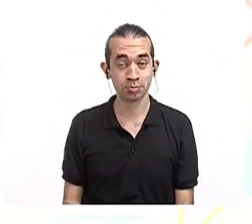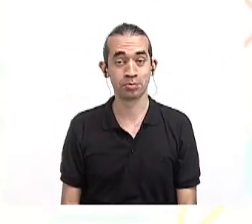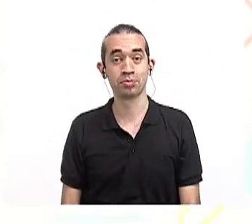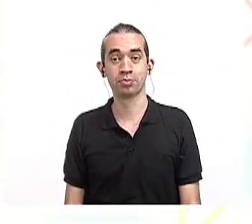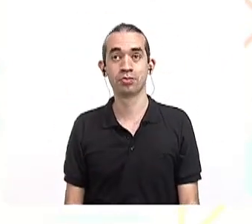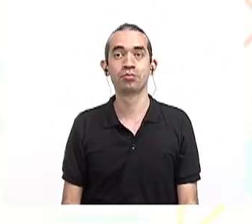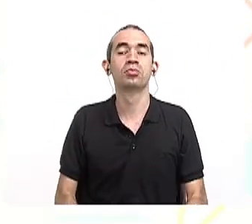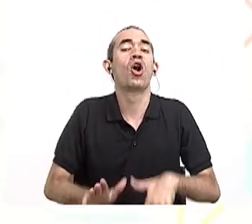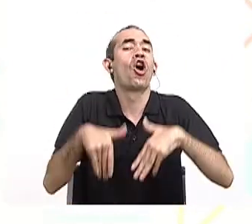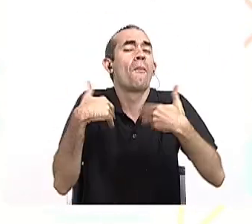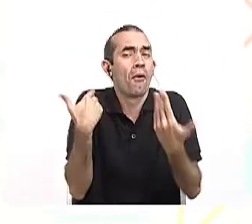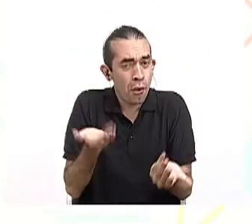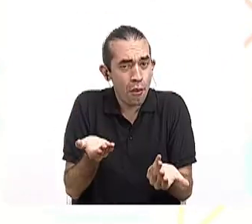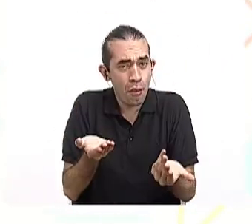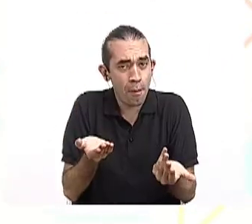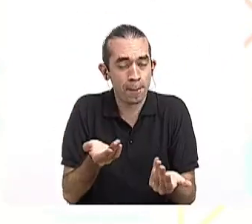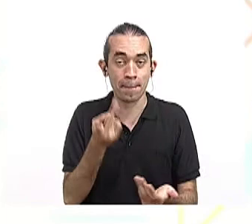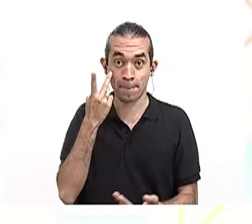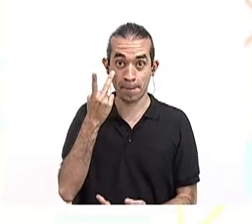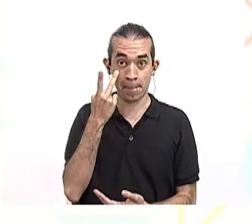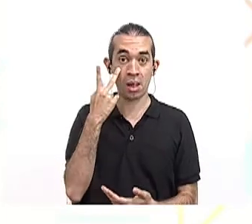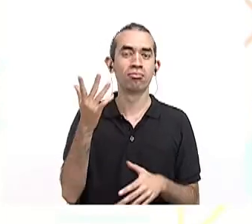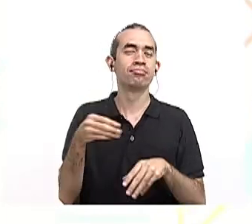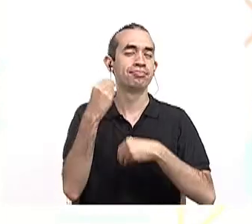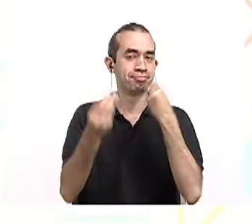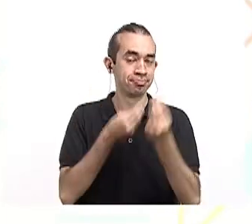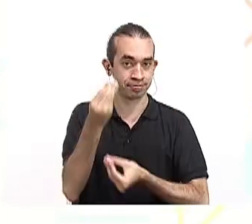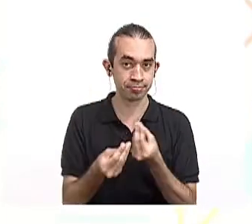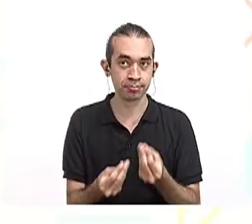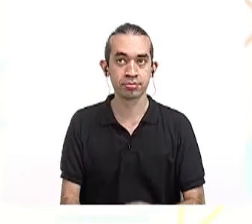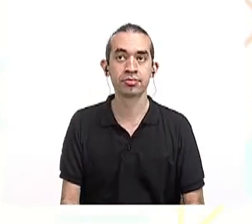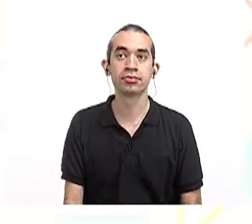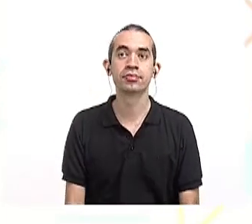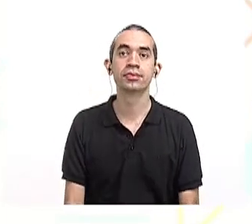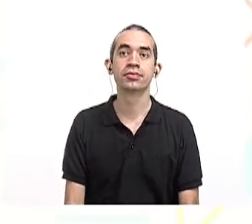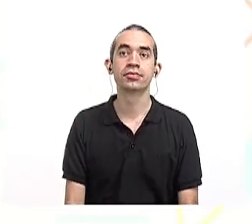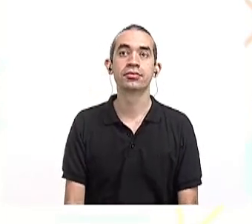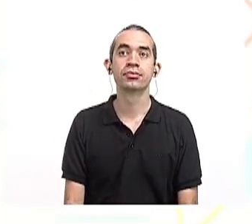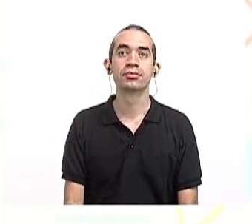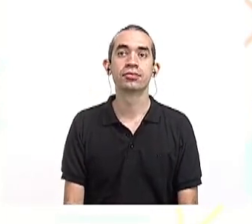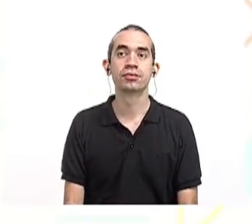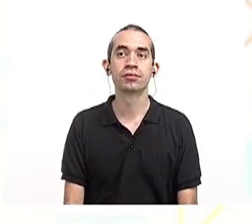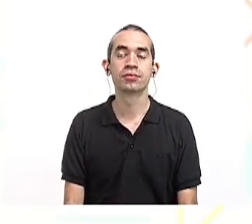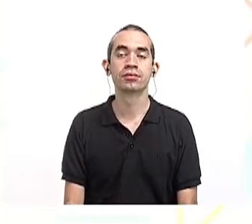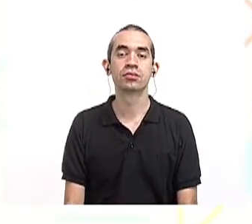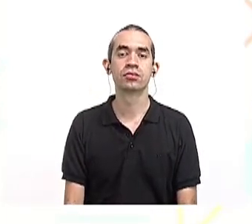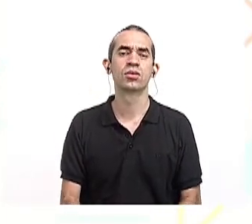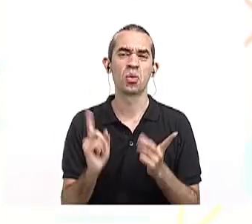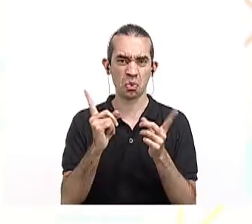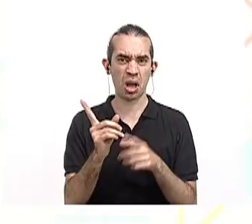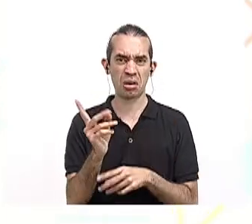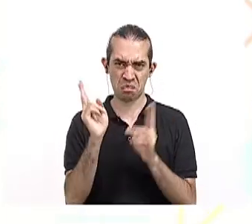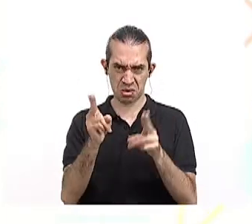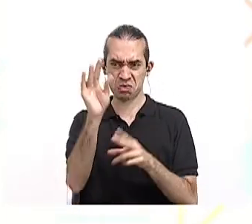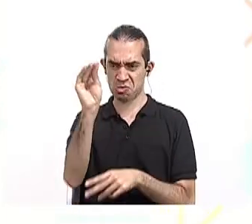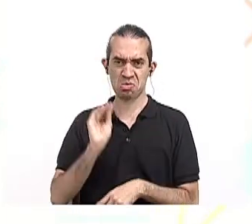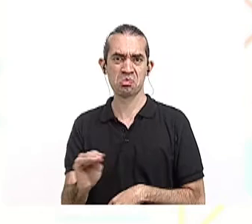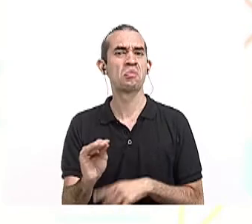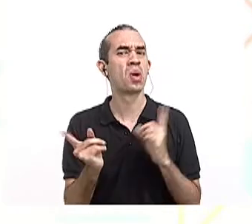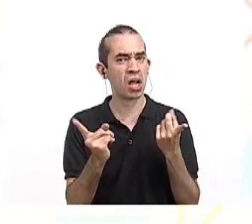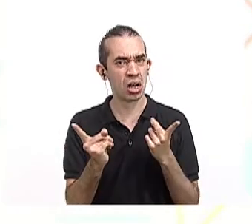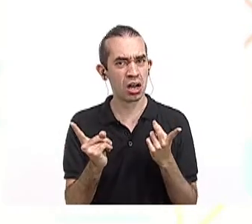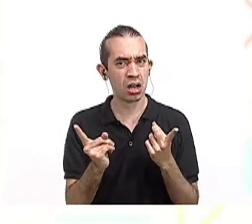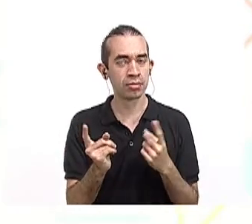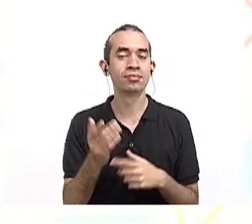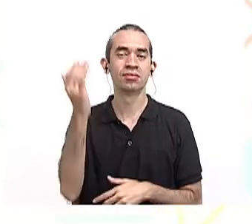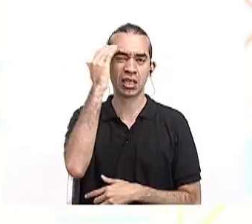numeradores. Entonces, tenemos lo siguiente. ¿Cuál es el denominador que vamos a conservar?